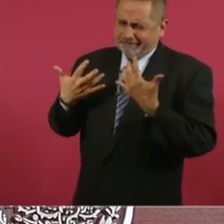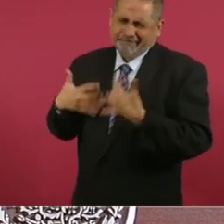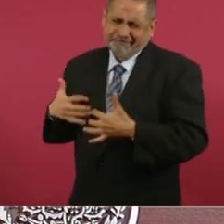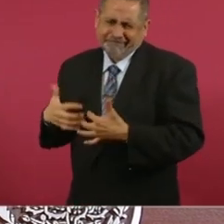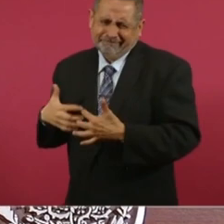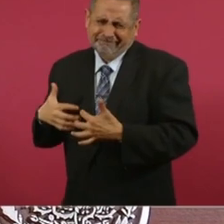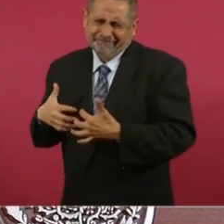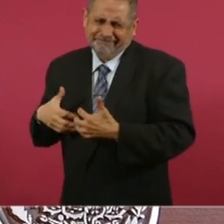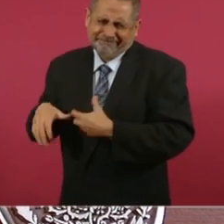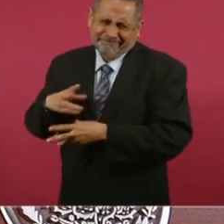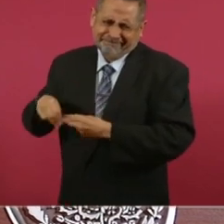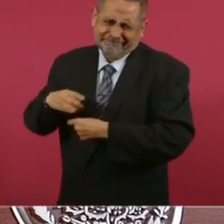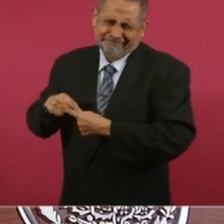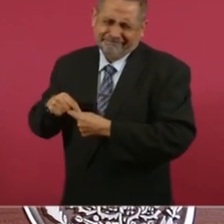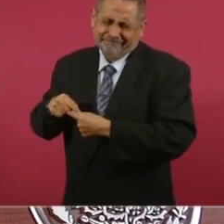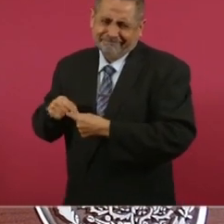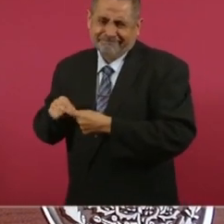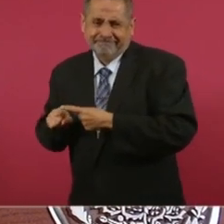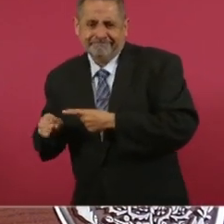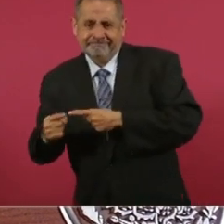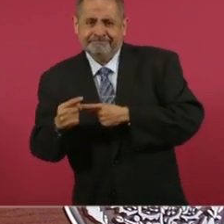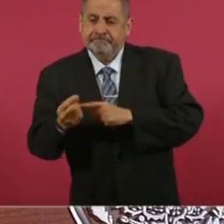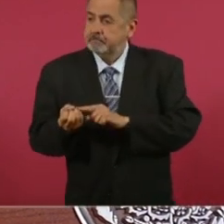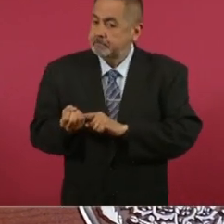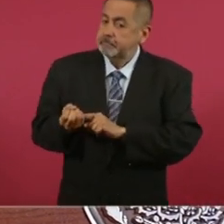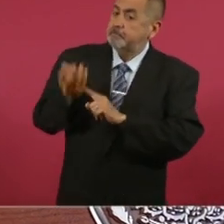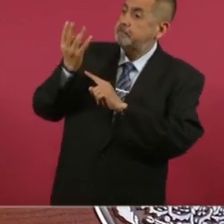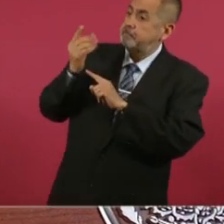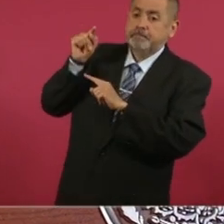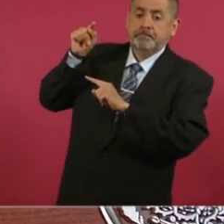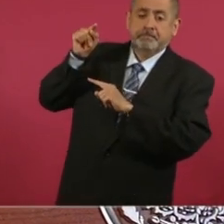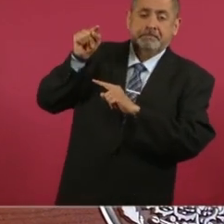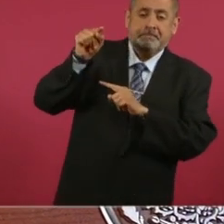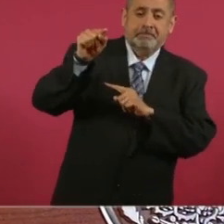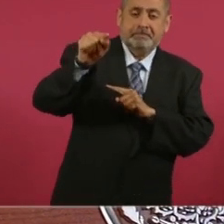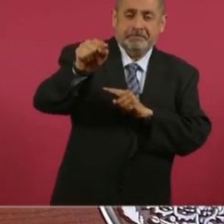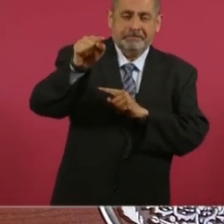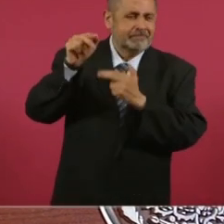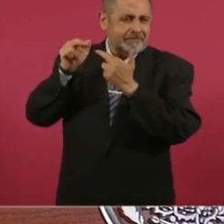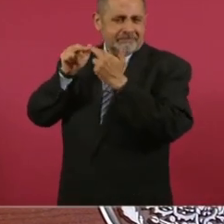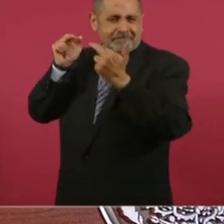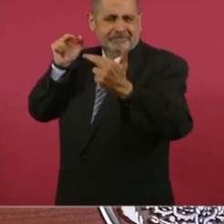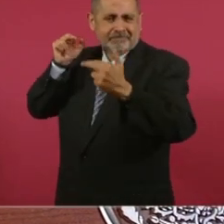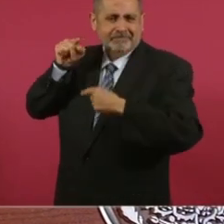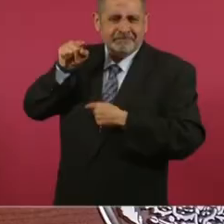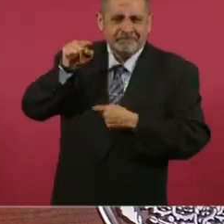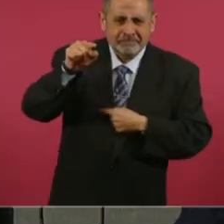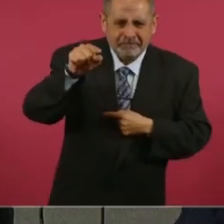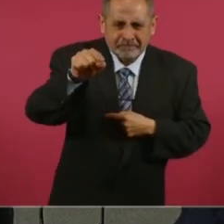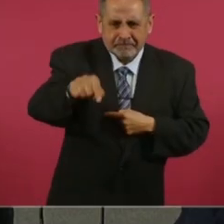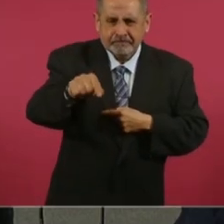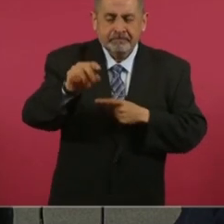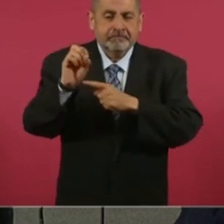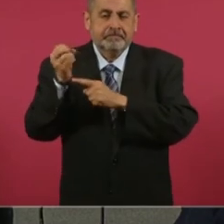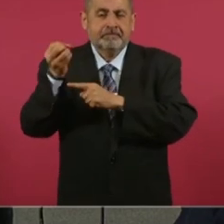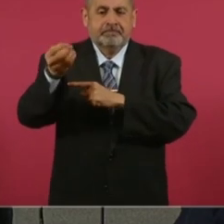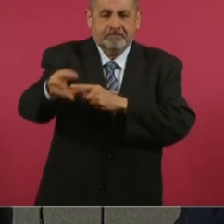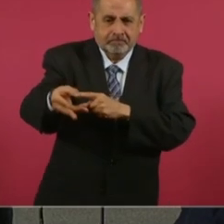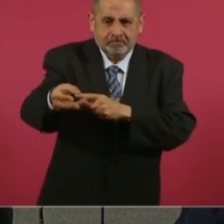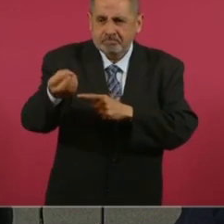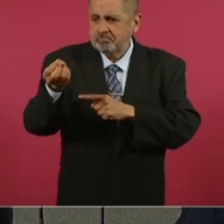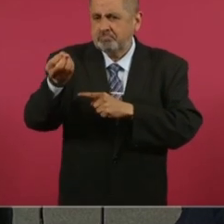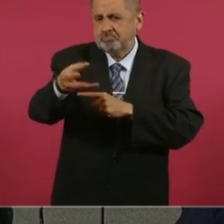y se transmite la energía eléctrica por las líneas que